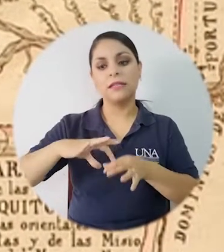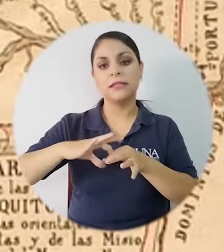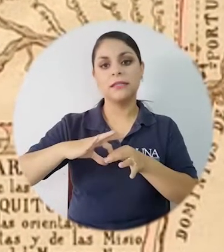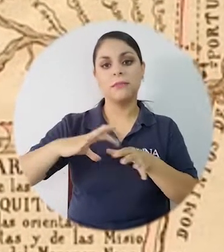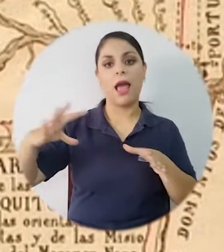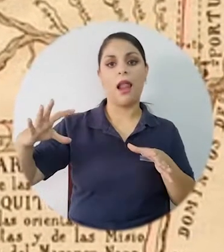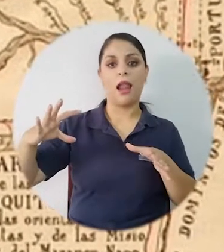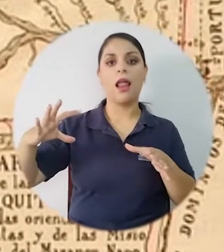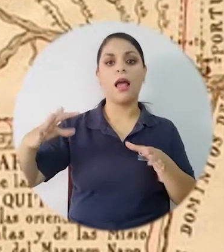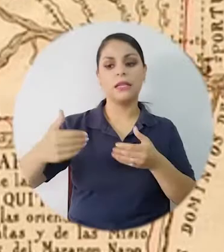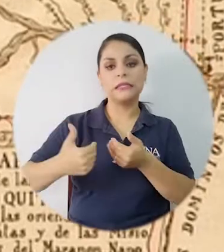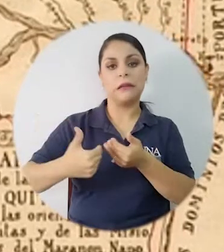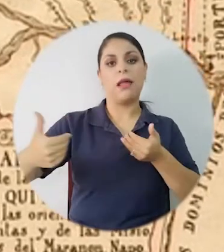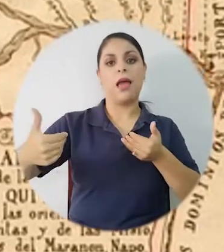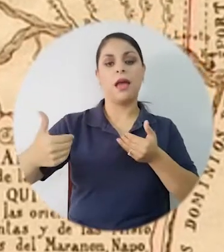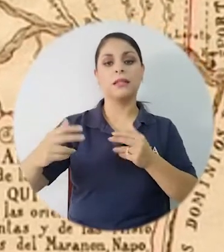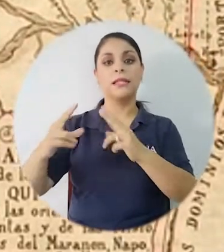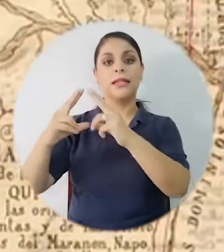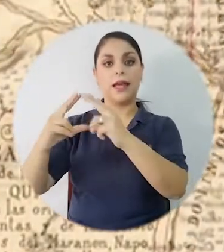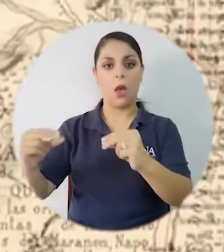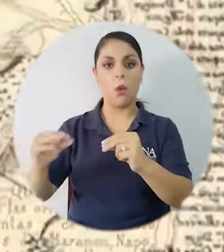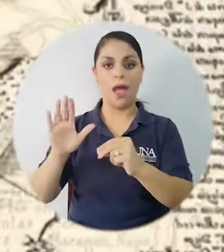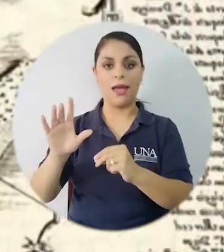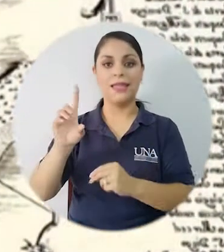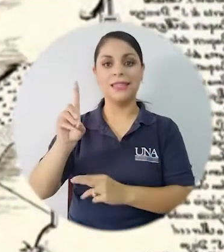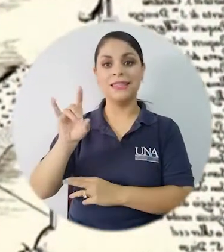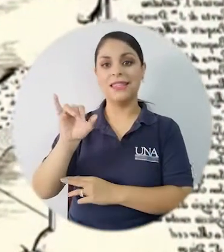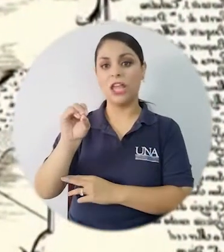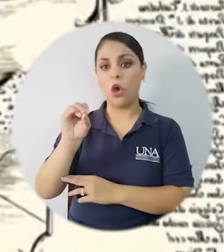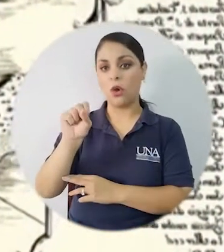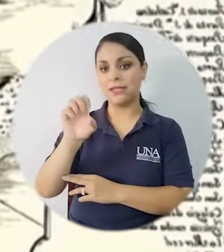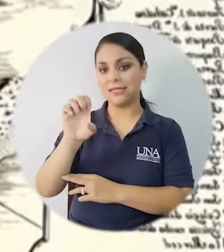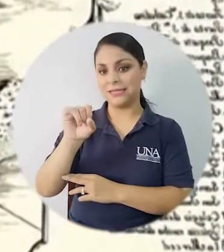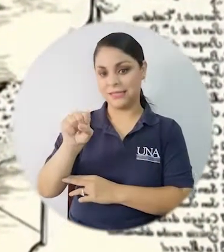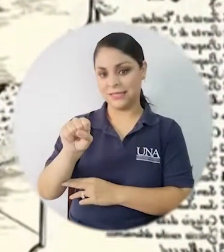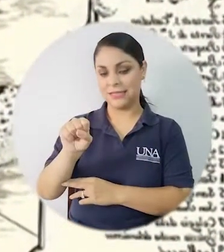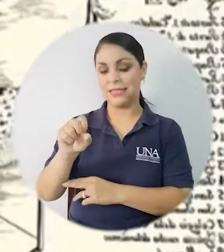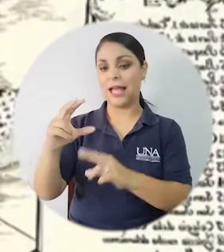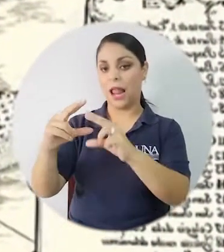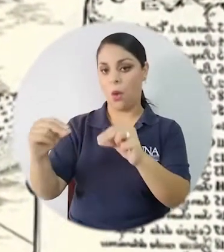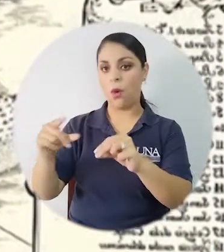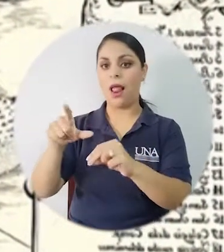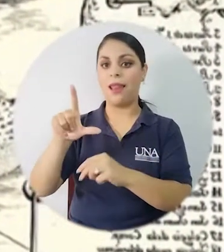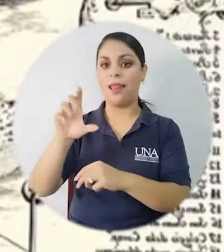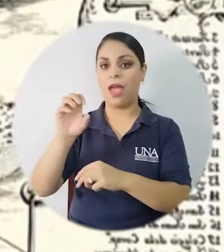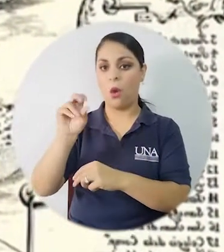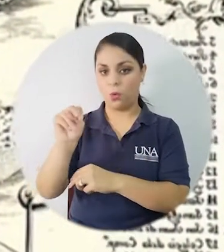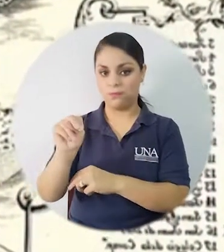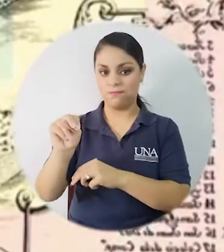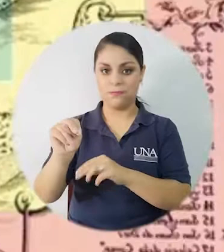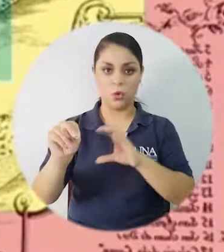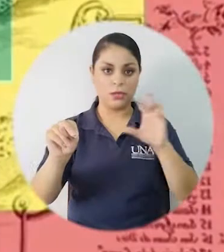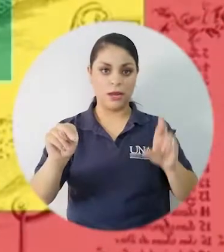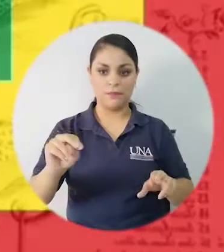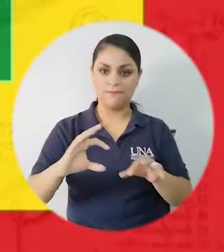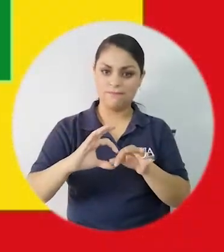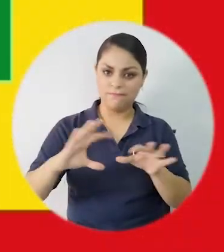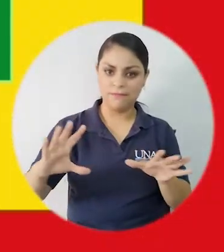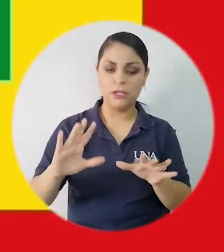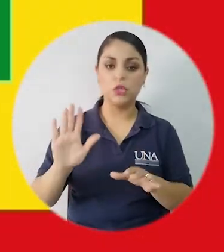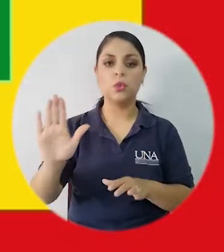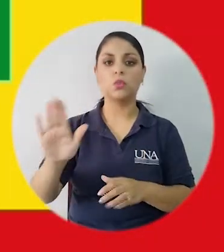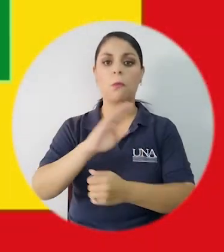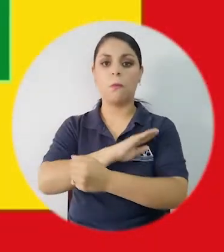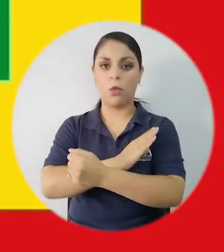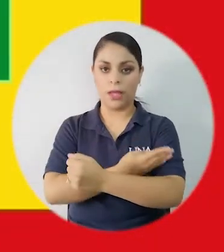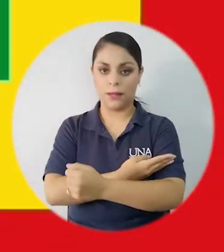separar de Nicaragua, específicamente de la diócesis de Nicaragua, de León y Costa Rica, que era la diócesis que gobernaba, pero